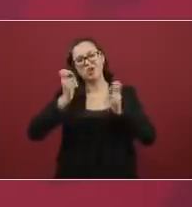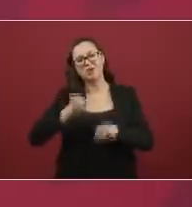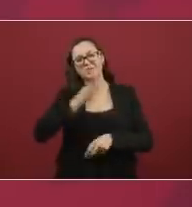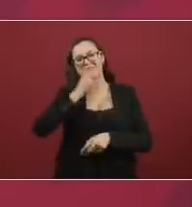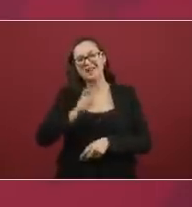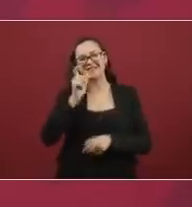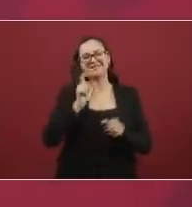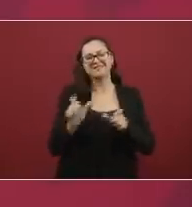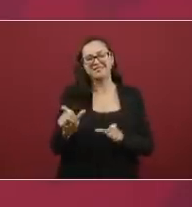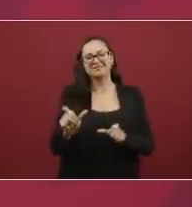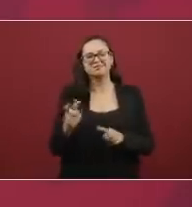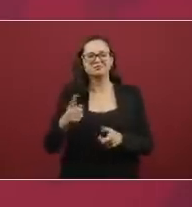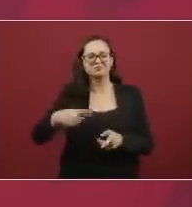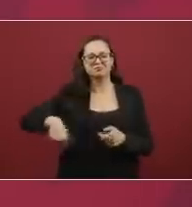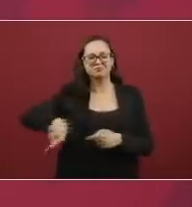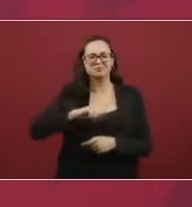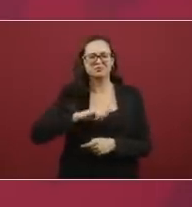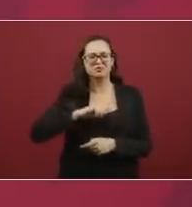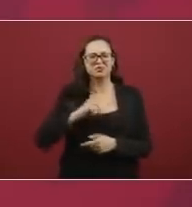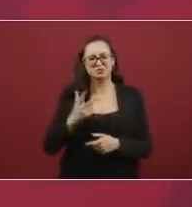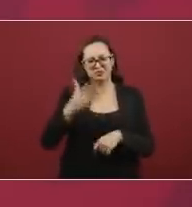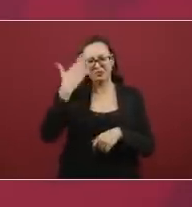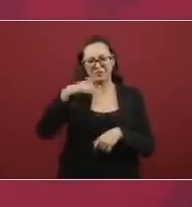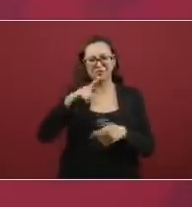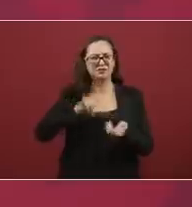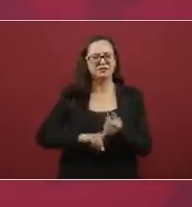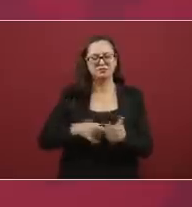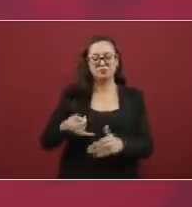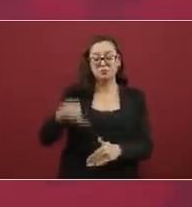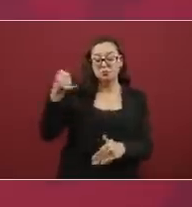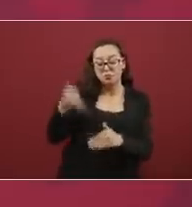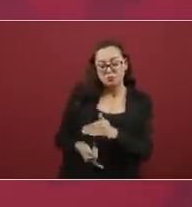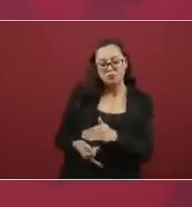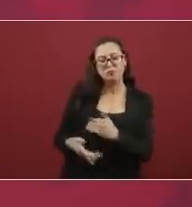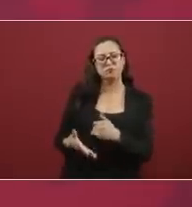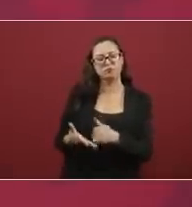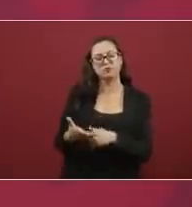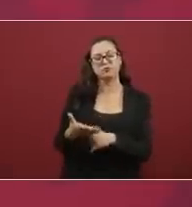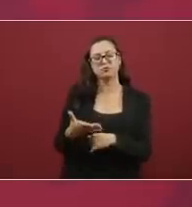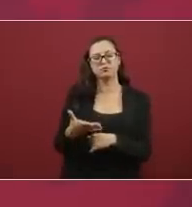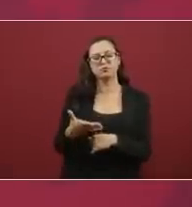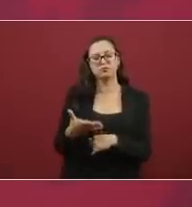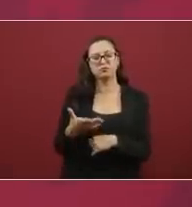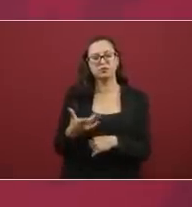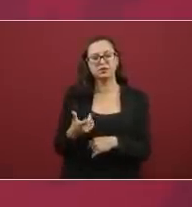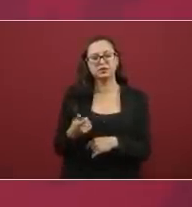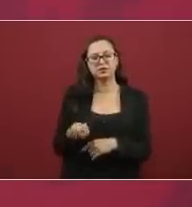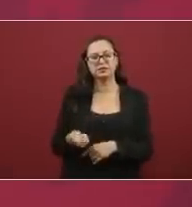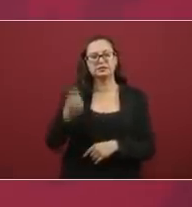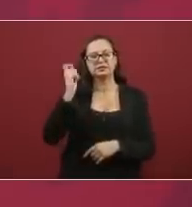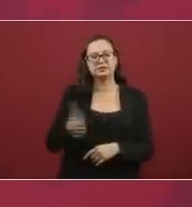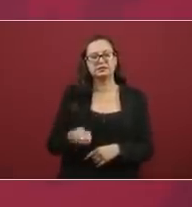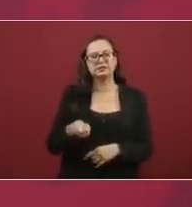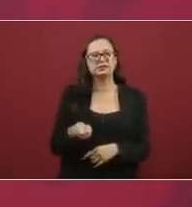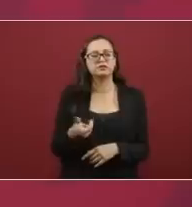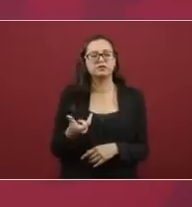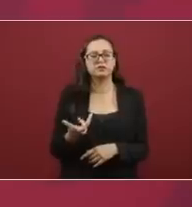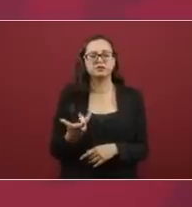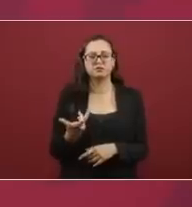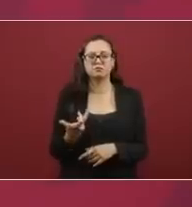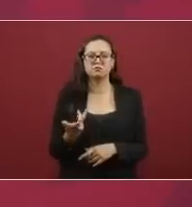social, lo estructural era lo profundo, era lo que